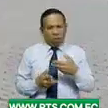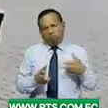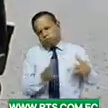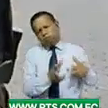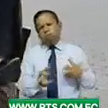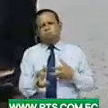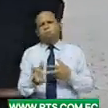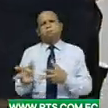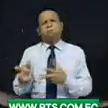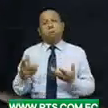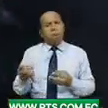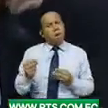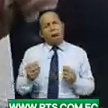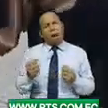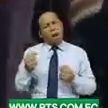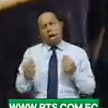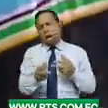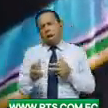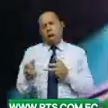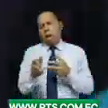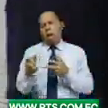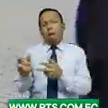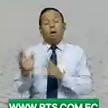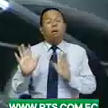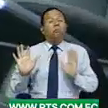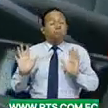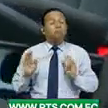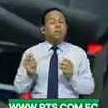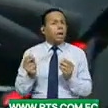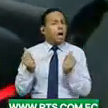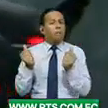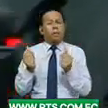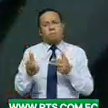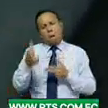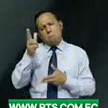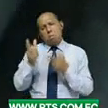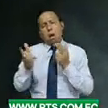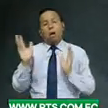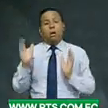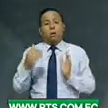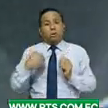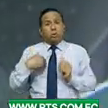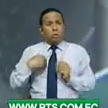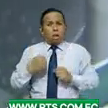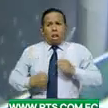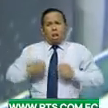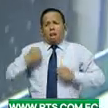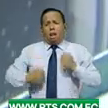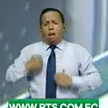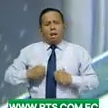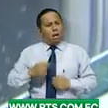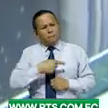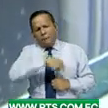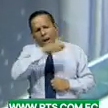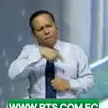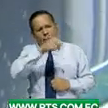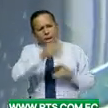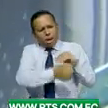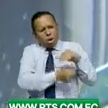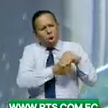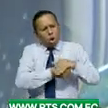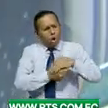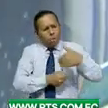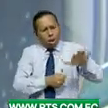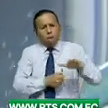corrían y en la cuadra de acá atrás que decían que era aquí. Le metieron bala. Cuando yo corrí hasta ahí, un señor me dice, sale de ahí, no te metas ahí porque eso es